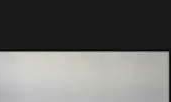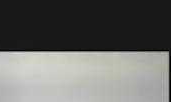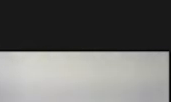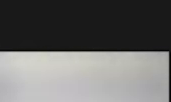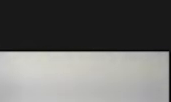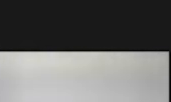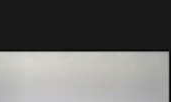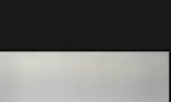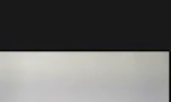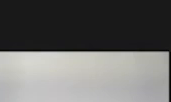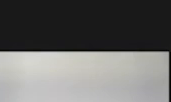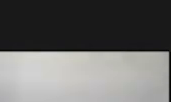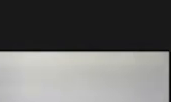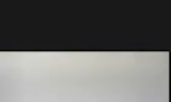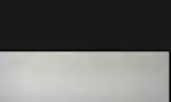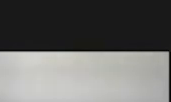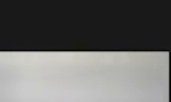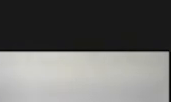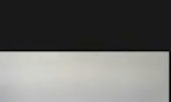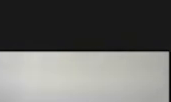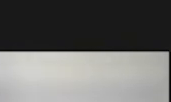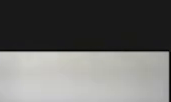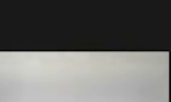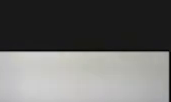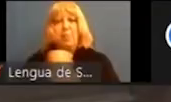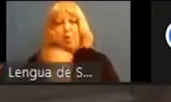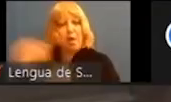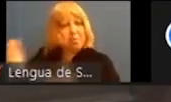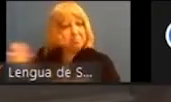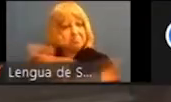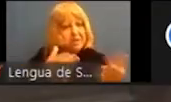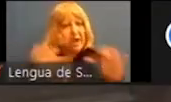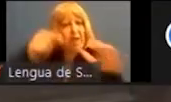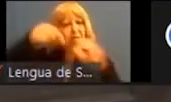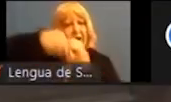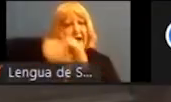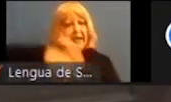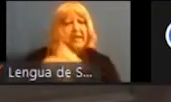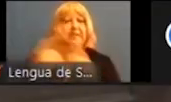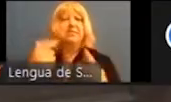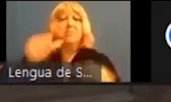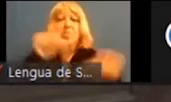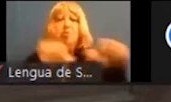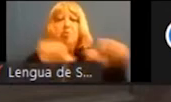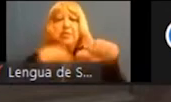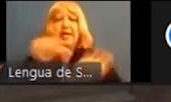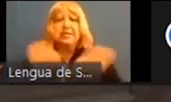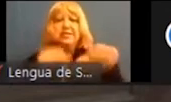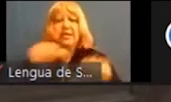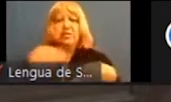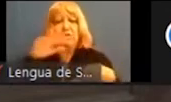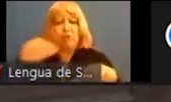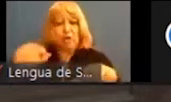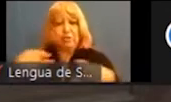agua. Autorizó el fracking con sustancias químicas por primera vez en la historia en la provincia de Mendoza, en el Puesto